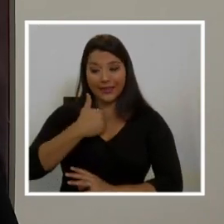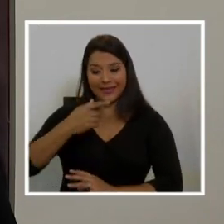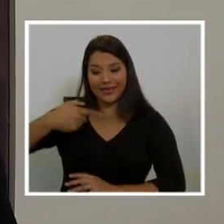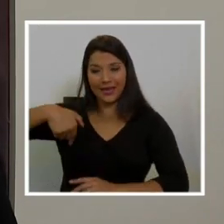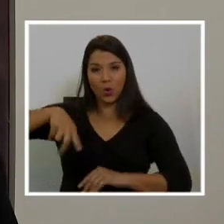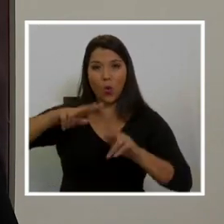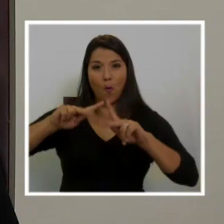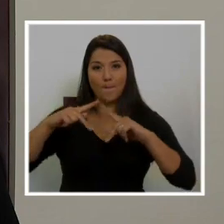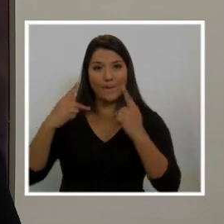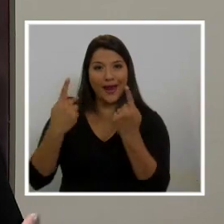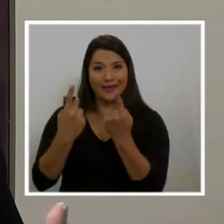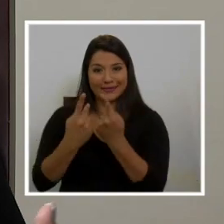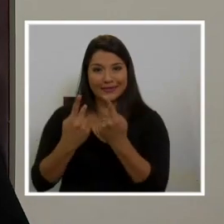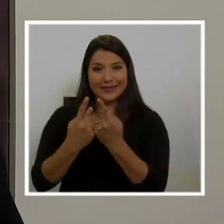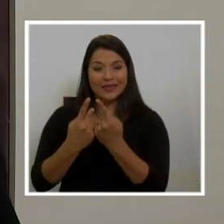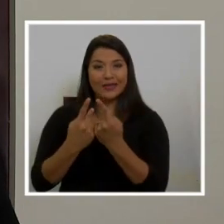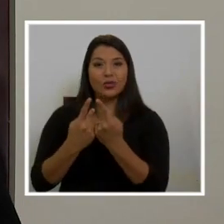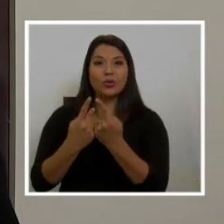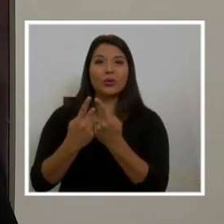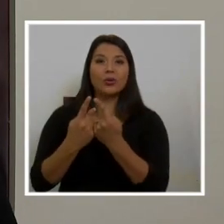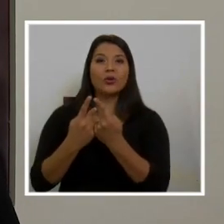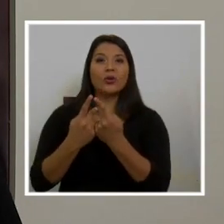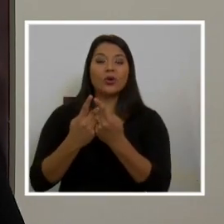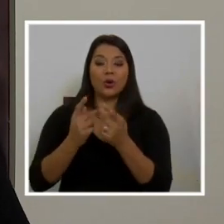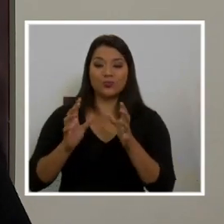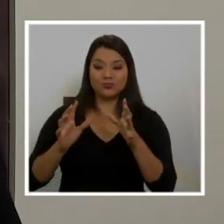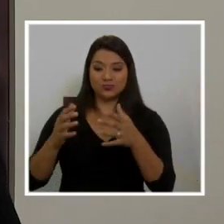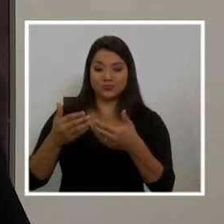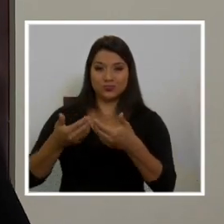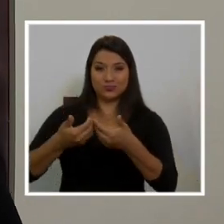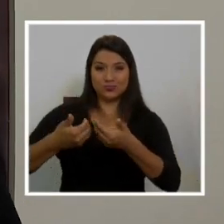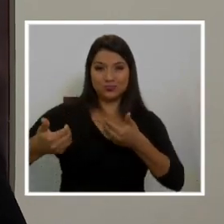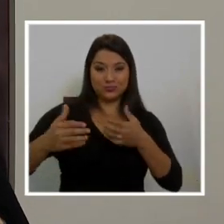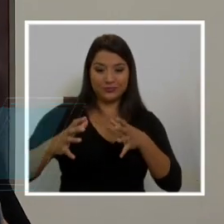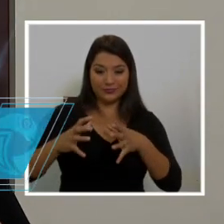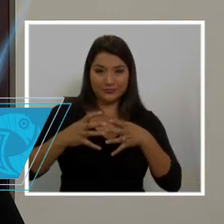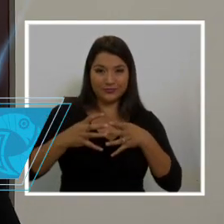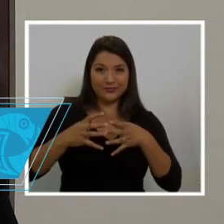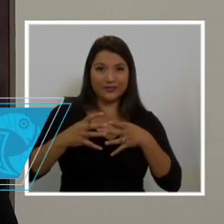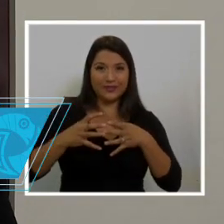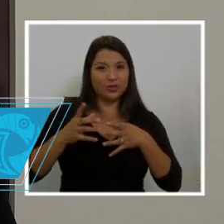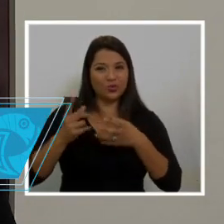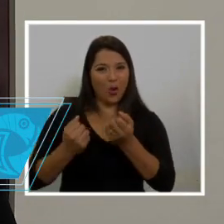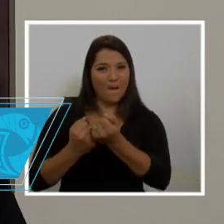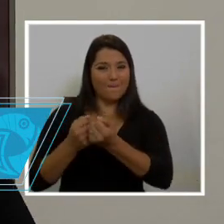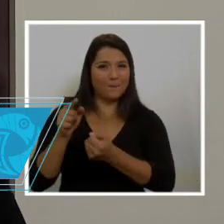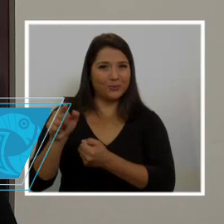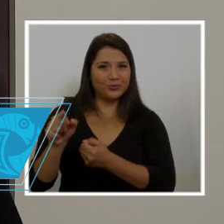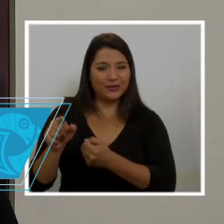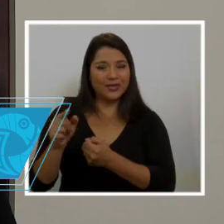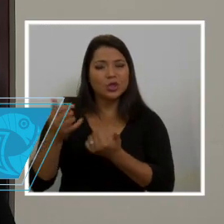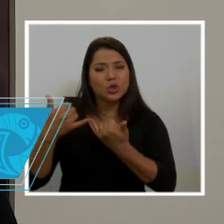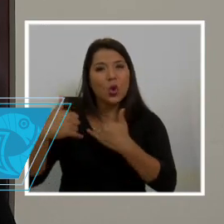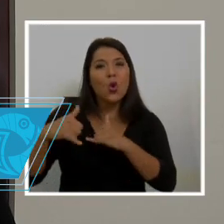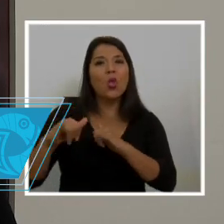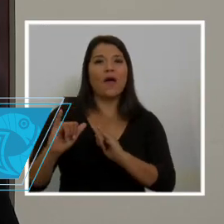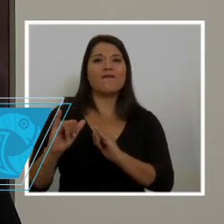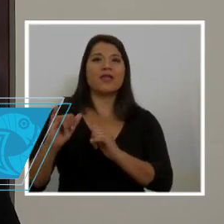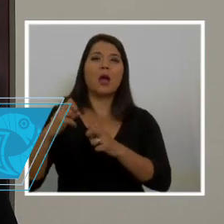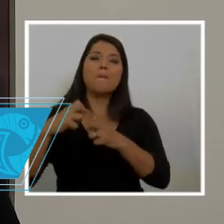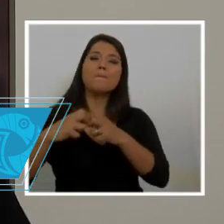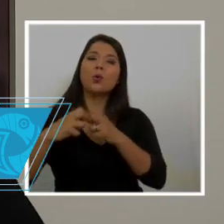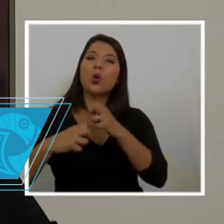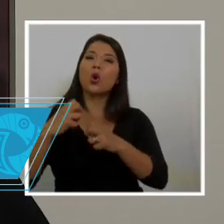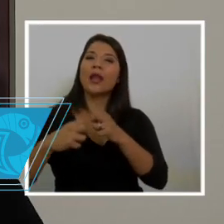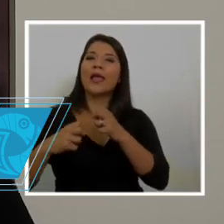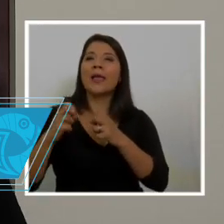propio partido, ¿verdad?, que hacen casa aparte y que todavía hay fisuras ahí muy importantes que no han sido cerradas y